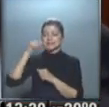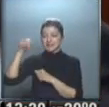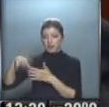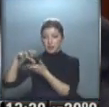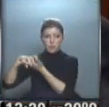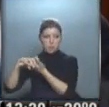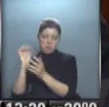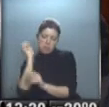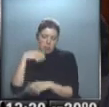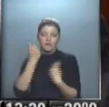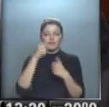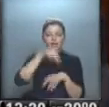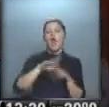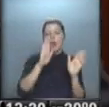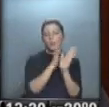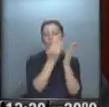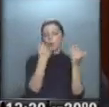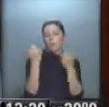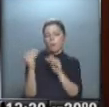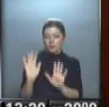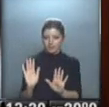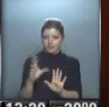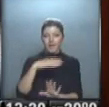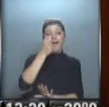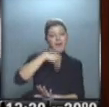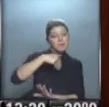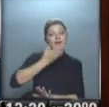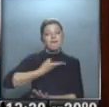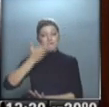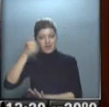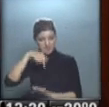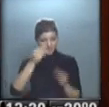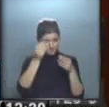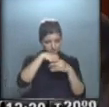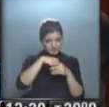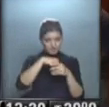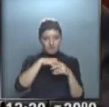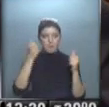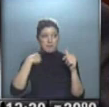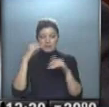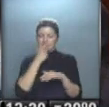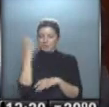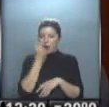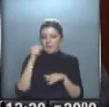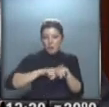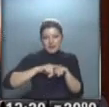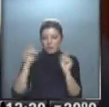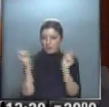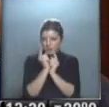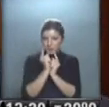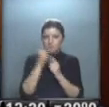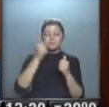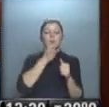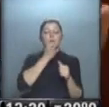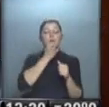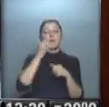cantidad de licencias AM y FM que puede haber. Cuando pasamos al apartado 2C y D, y perdónenle el apuro, pero tiene que ver con los minutos, cuando